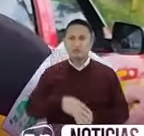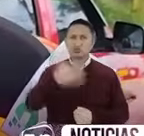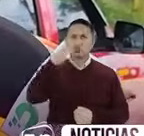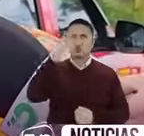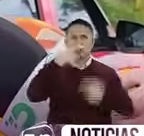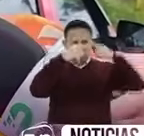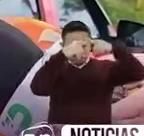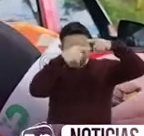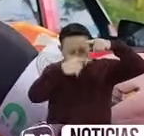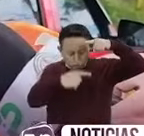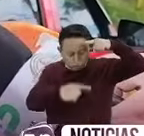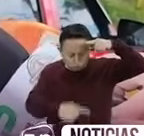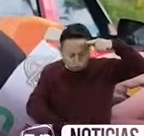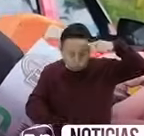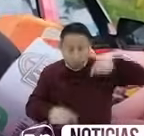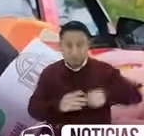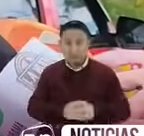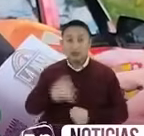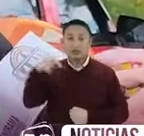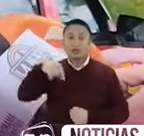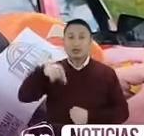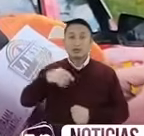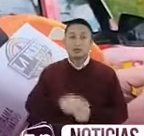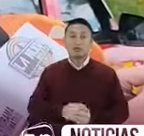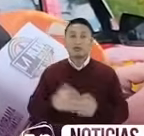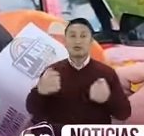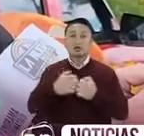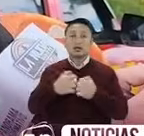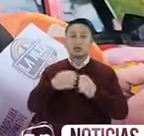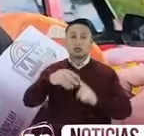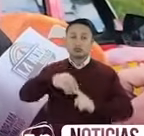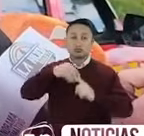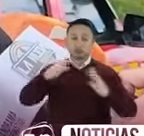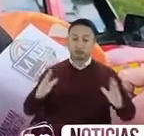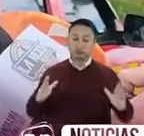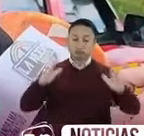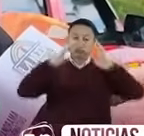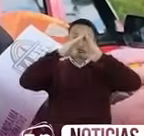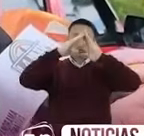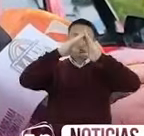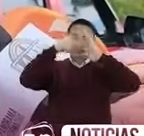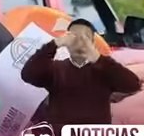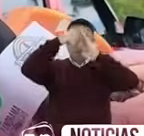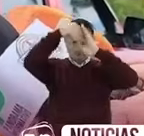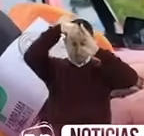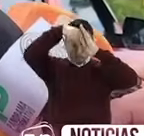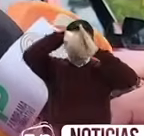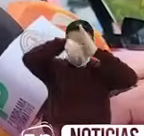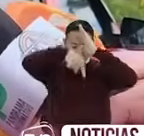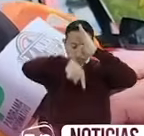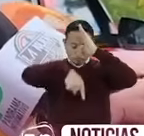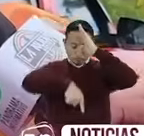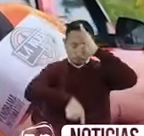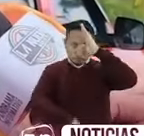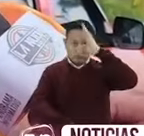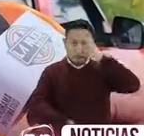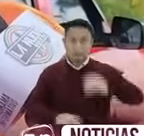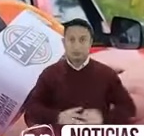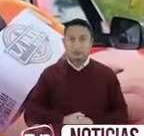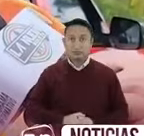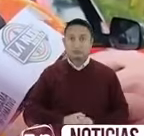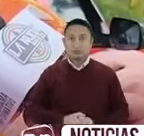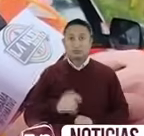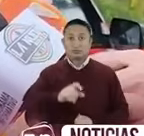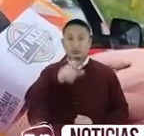que tuvimos que utilizar un trípode, poleas, cuerdas y unos pescantes para poder